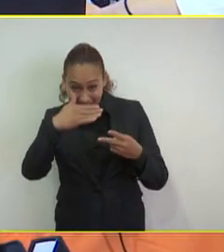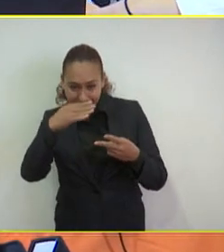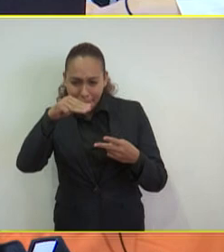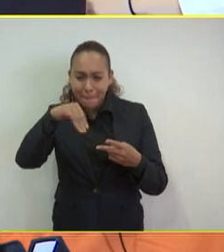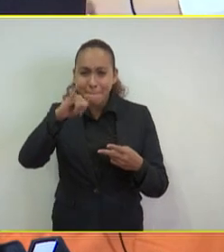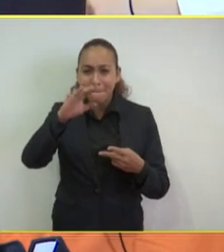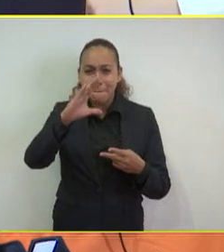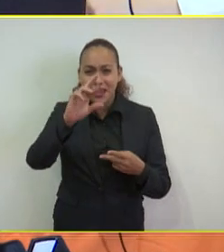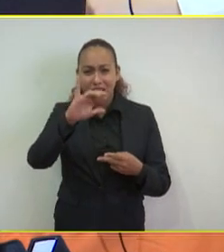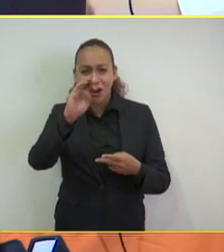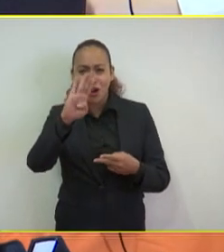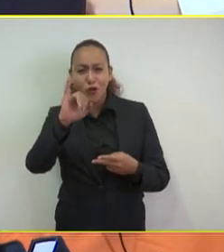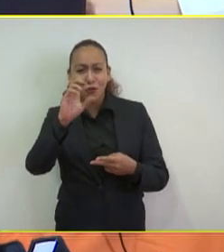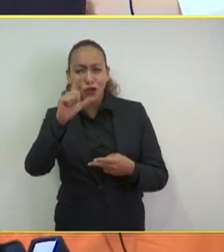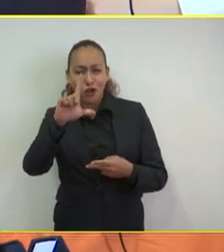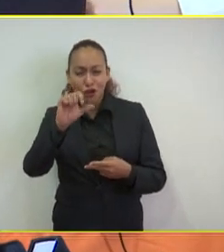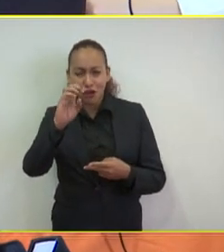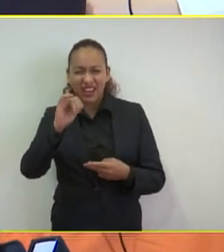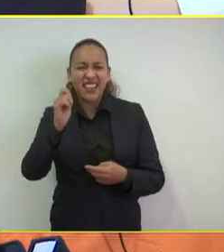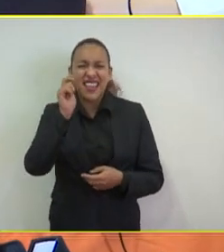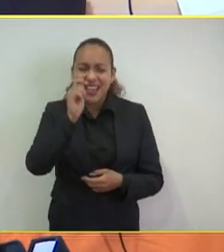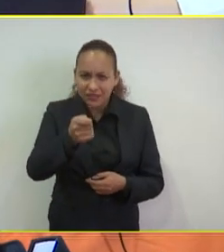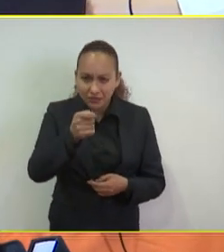microbiología o qué es un microorganismo?